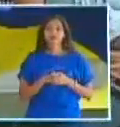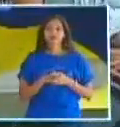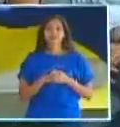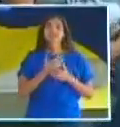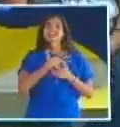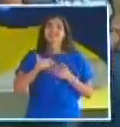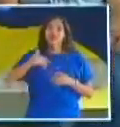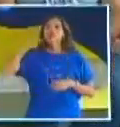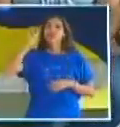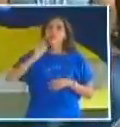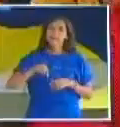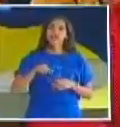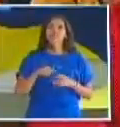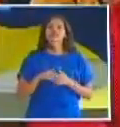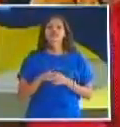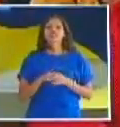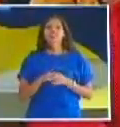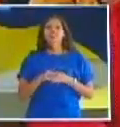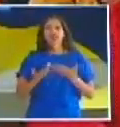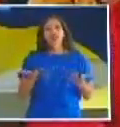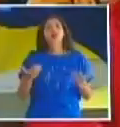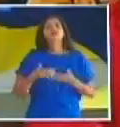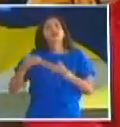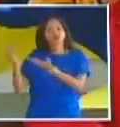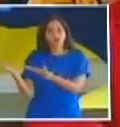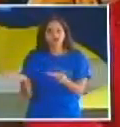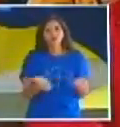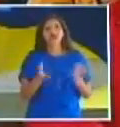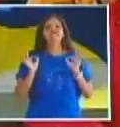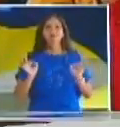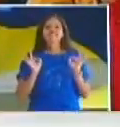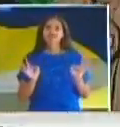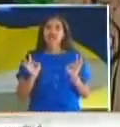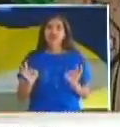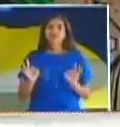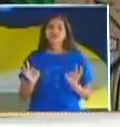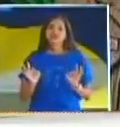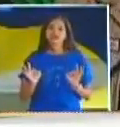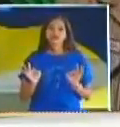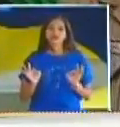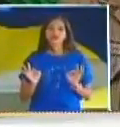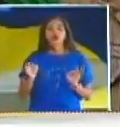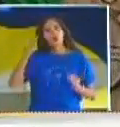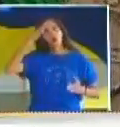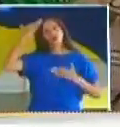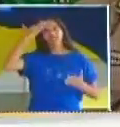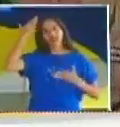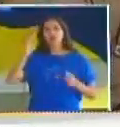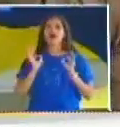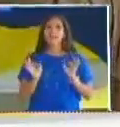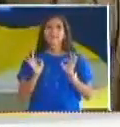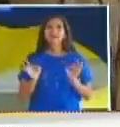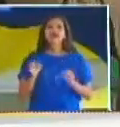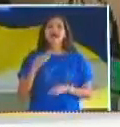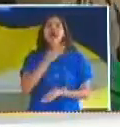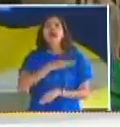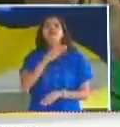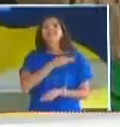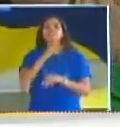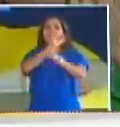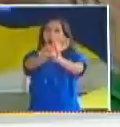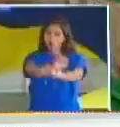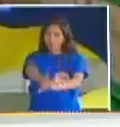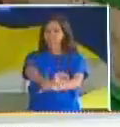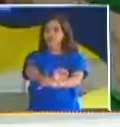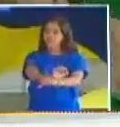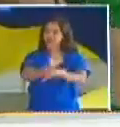Quiero también darle un recibimiento muy especial, un saludo muy especial a la misión José